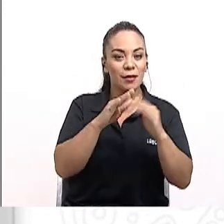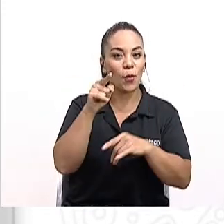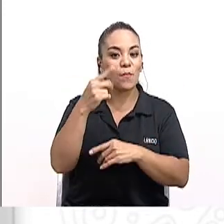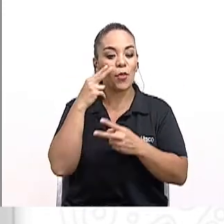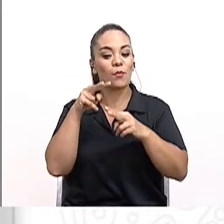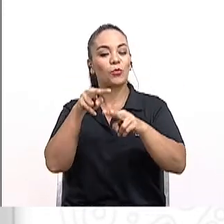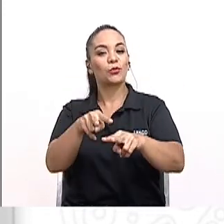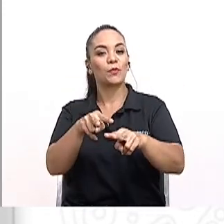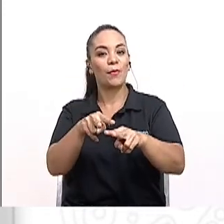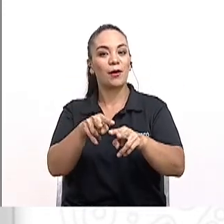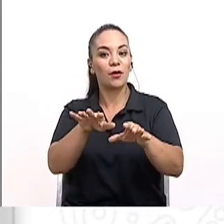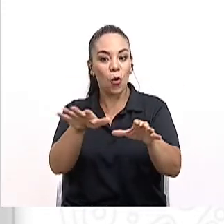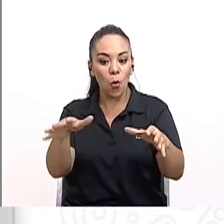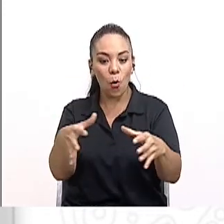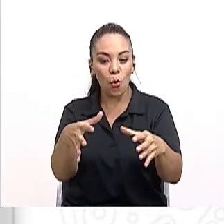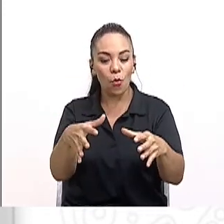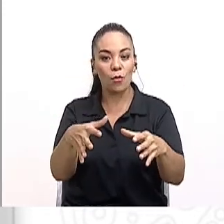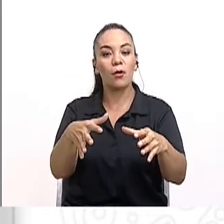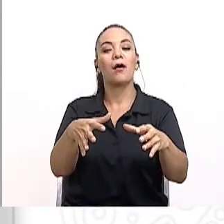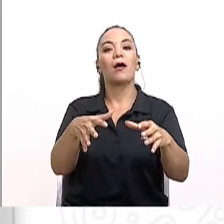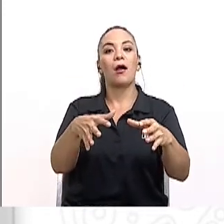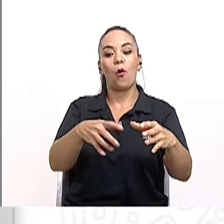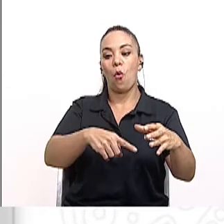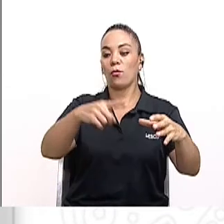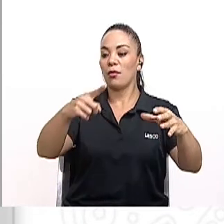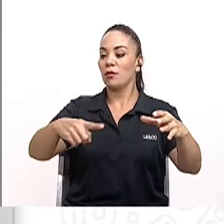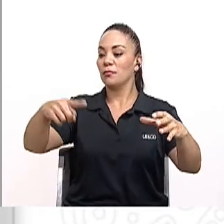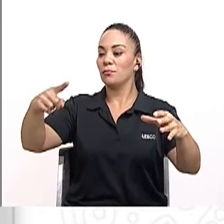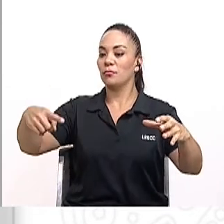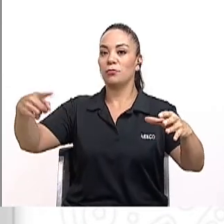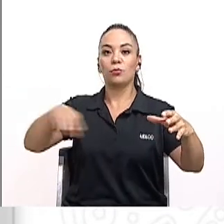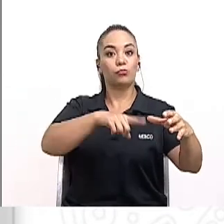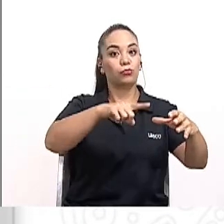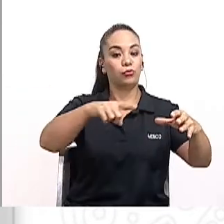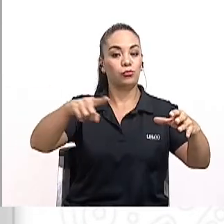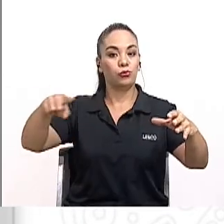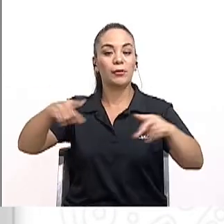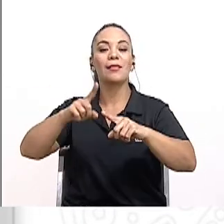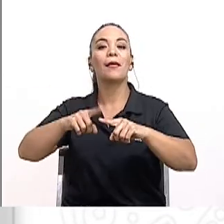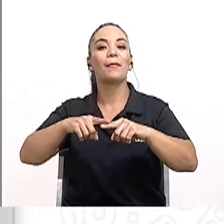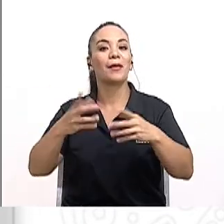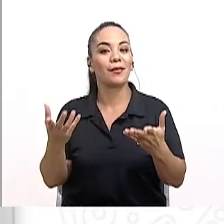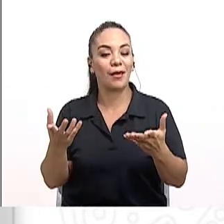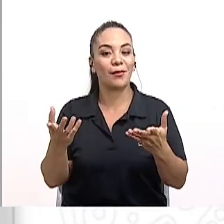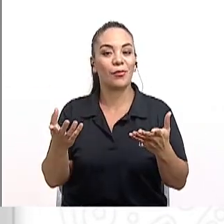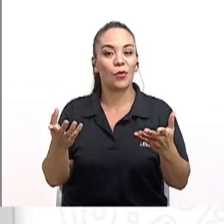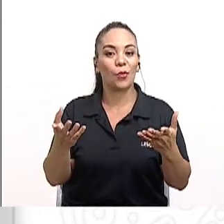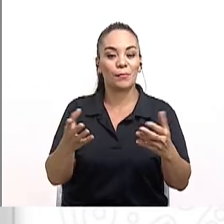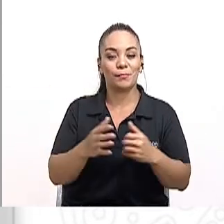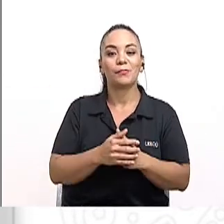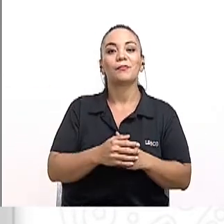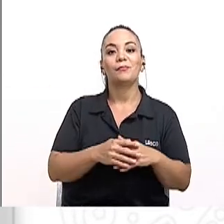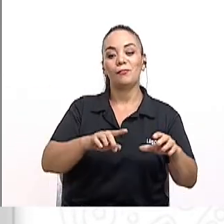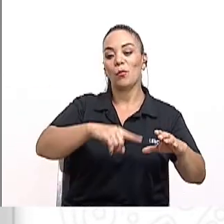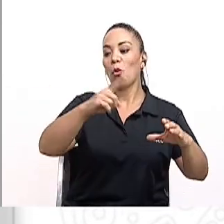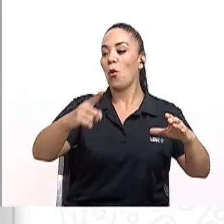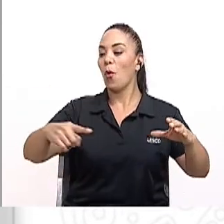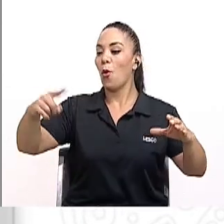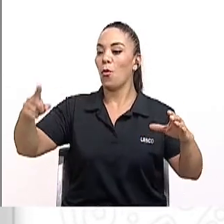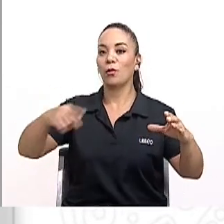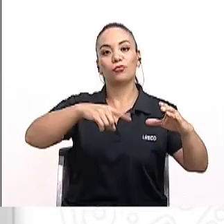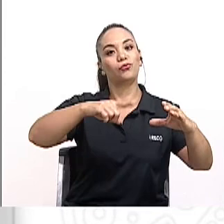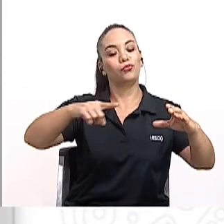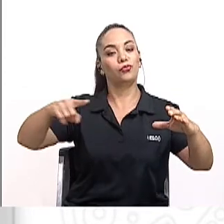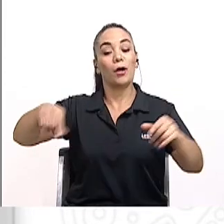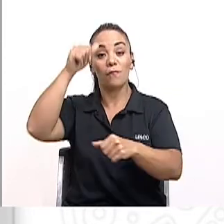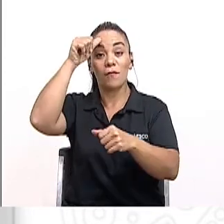el conjunto de ondas de acuerdo a la frecuencia y a la longitud de onda de ellas. Por